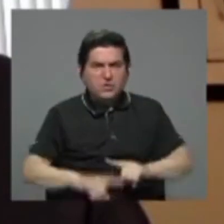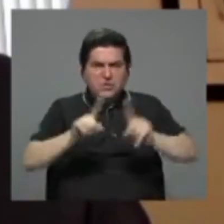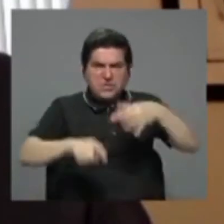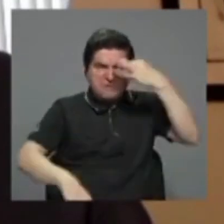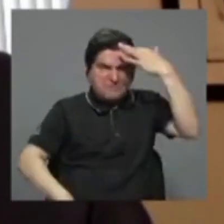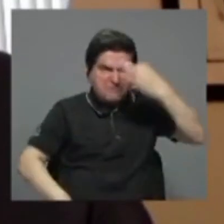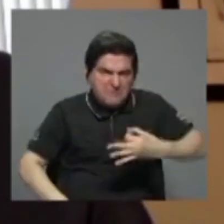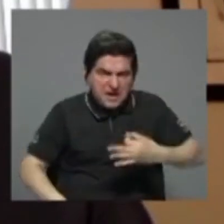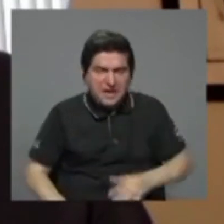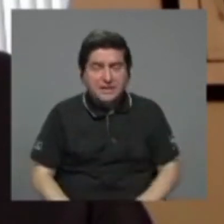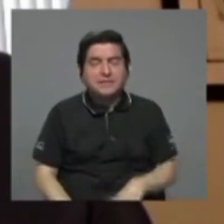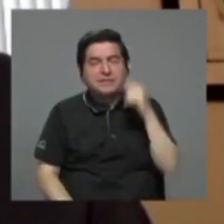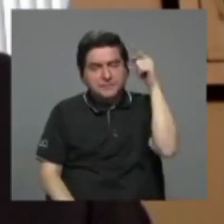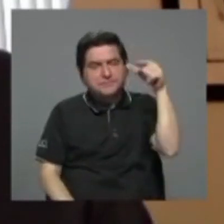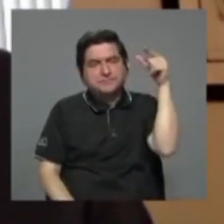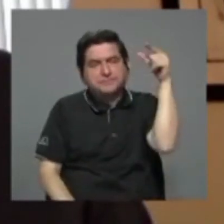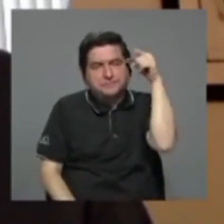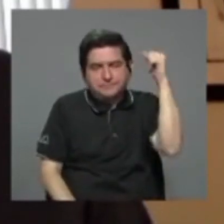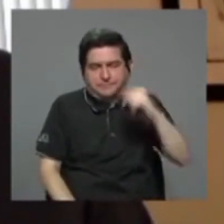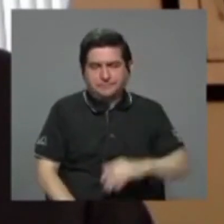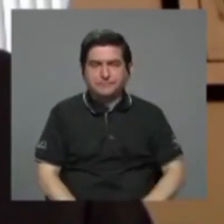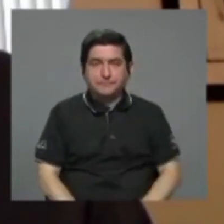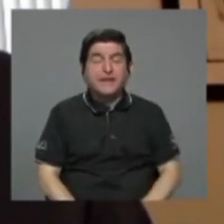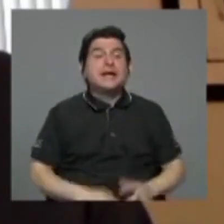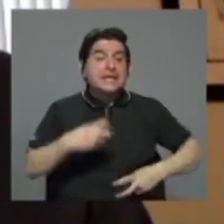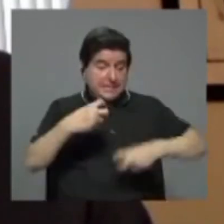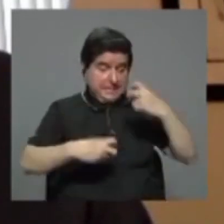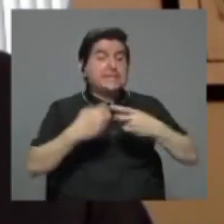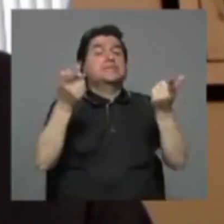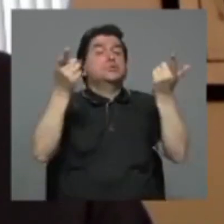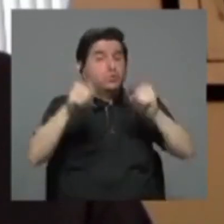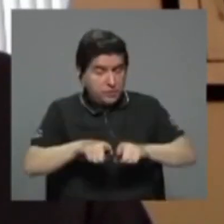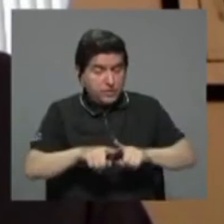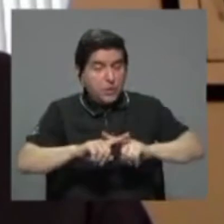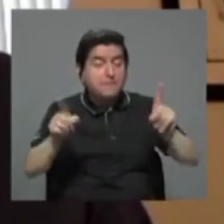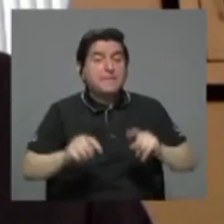criterio indudables, hubo crisis, etcétera, pero